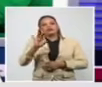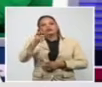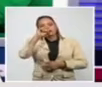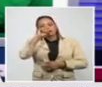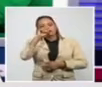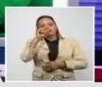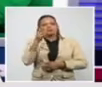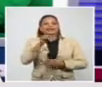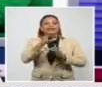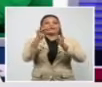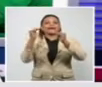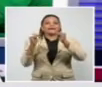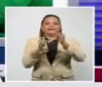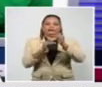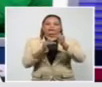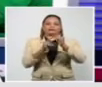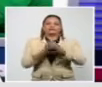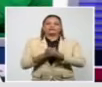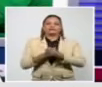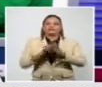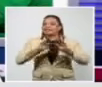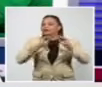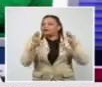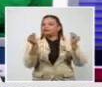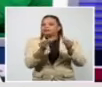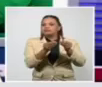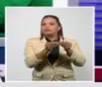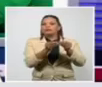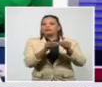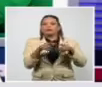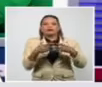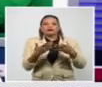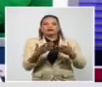menos. Con esto ya se acumulan